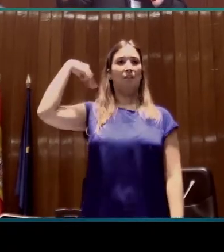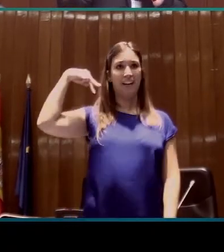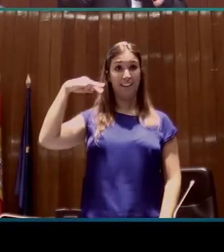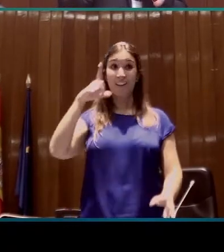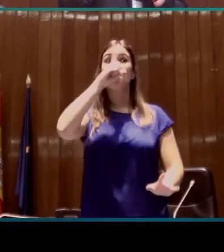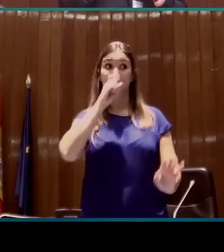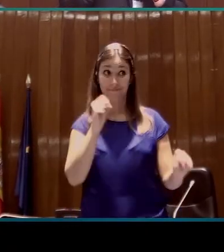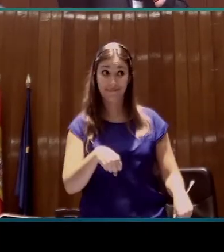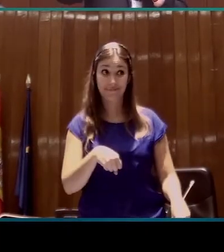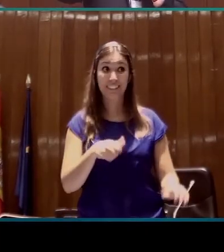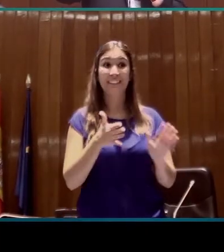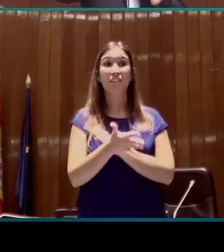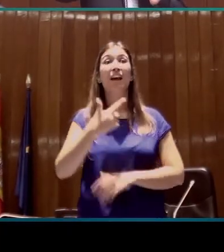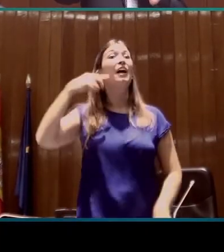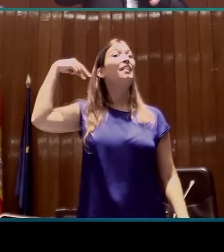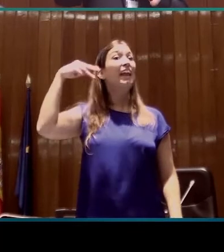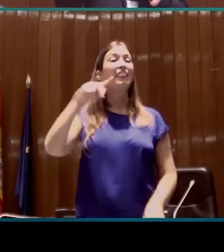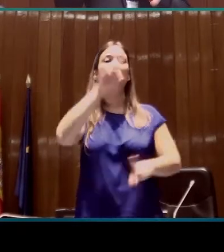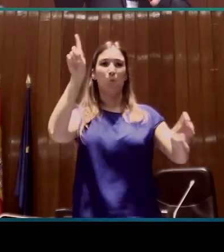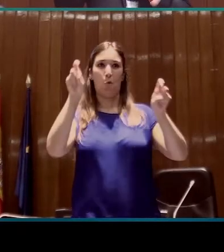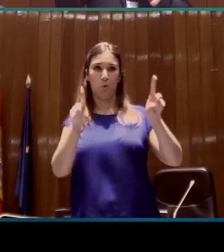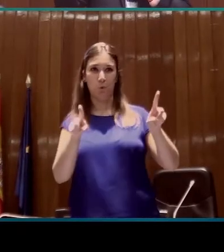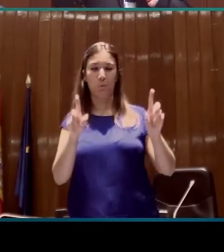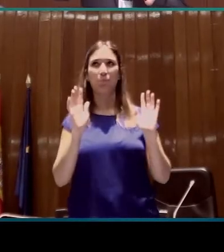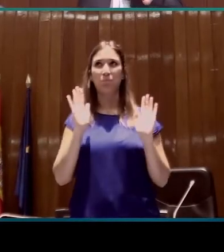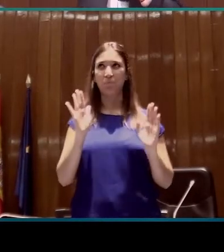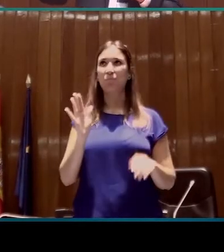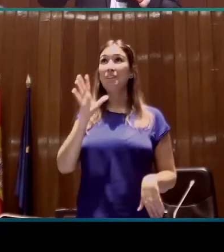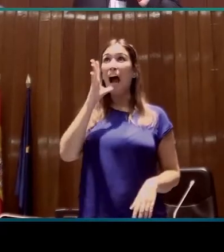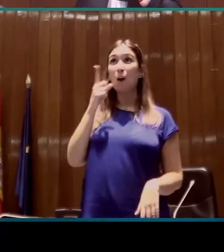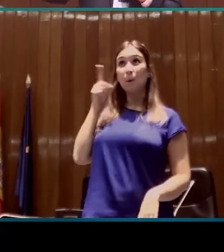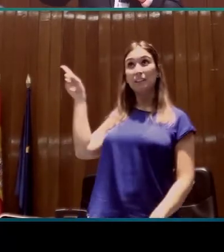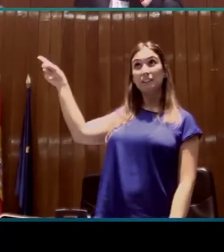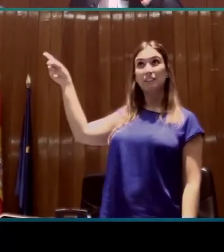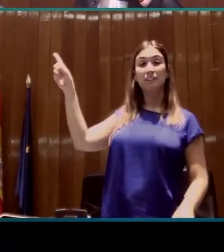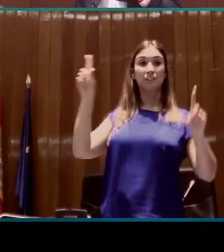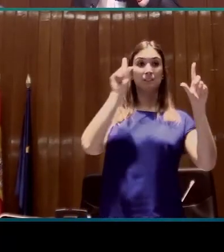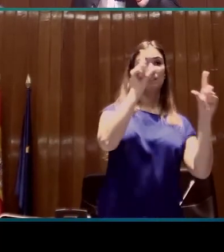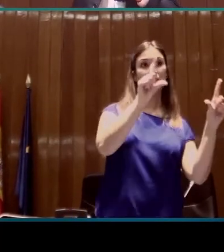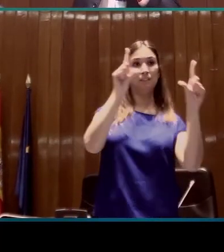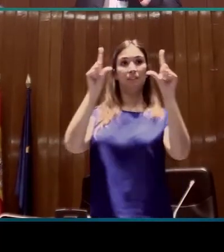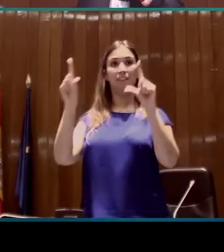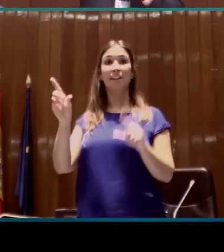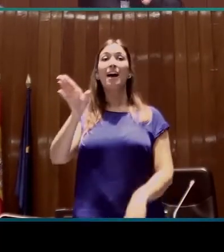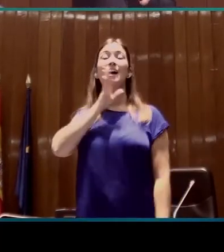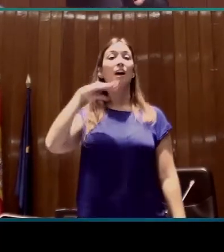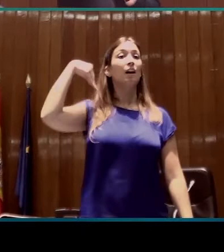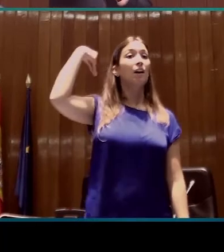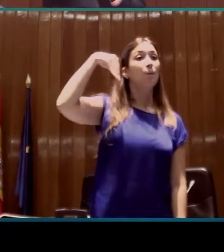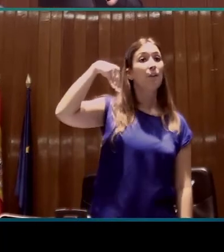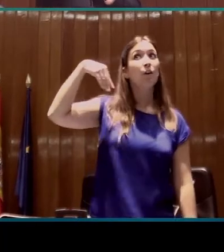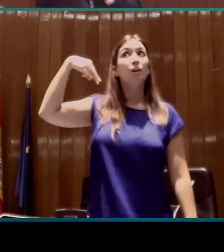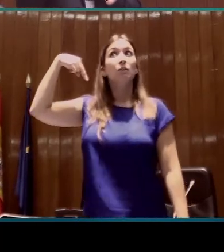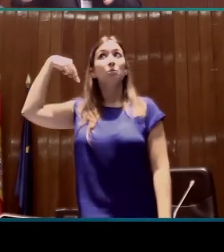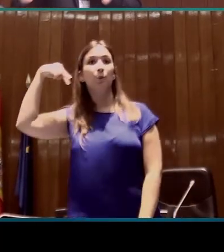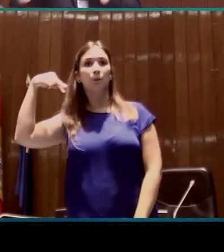vídeo pedíamos la respuesta. Bueno, pues lo que estamos haciendo ahora es ver la relación entre el vídeo que presentamos antes y después. Aquí